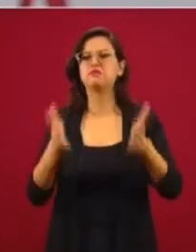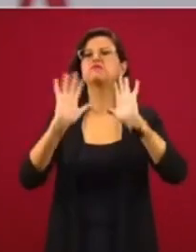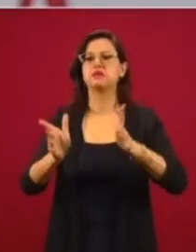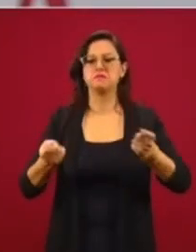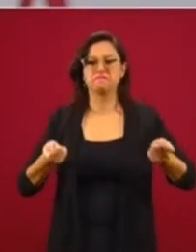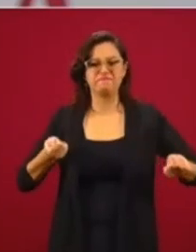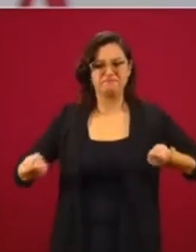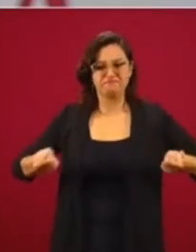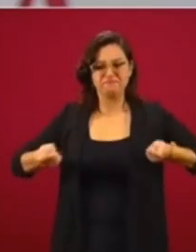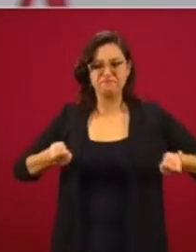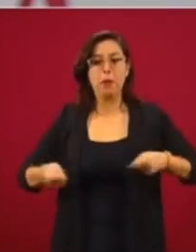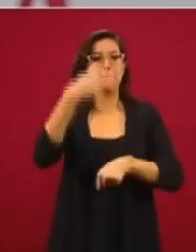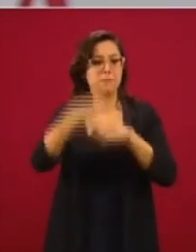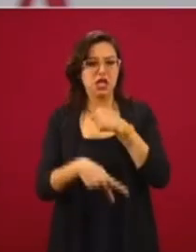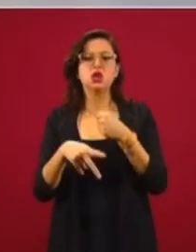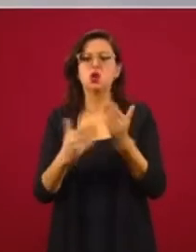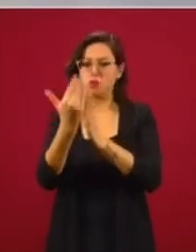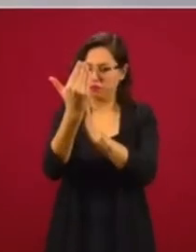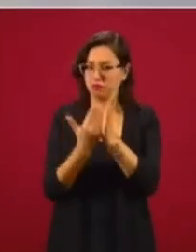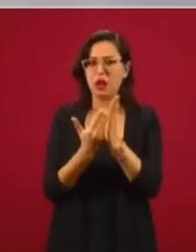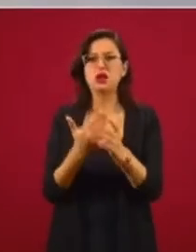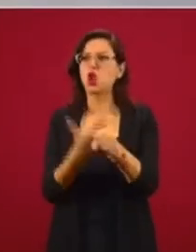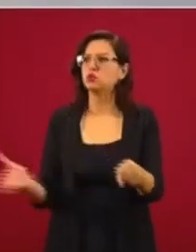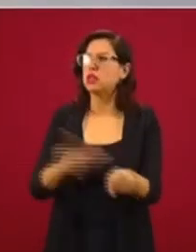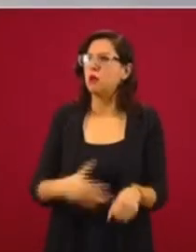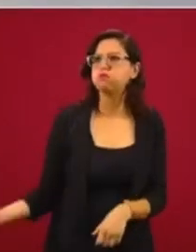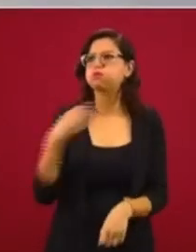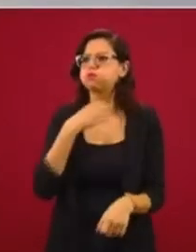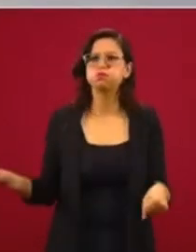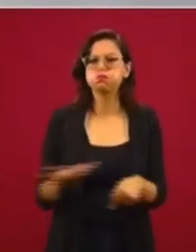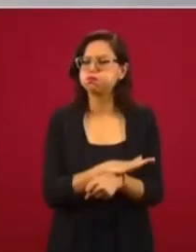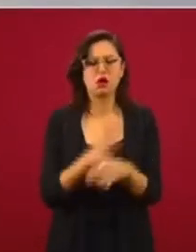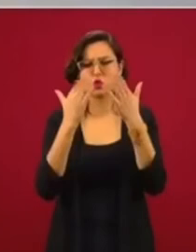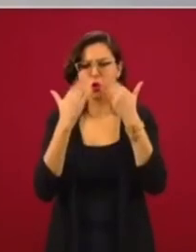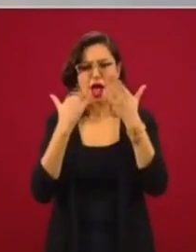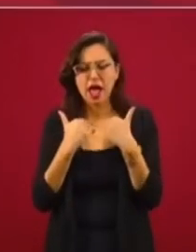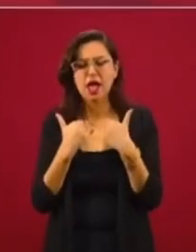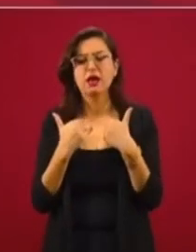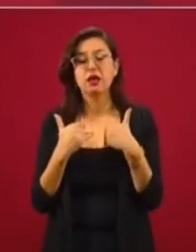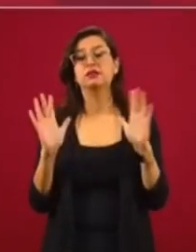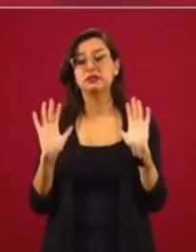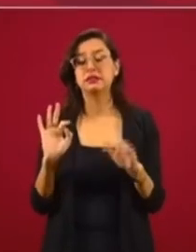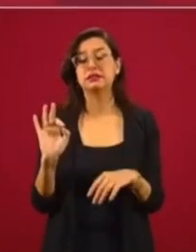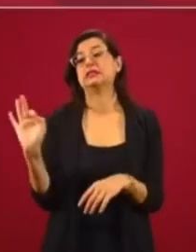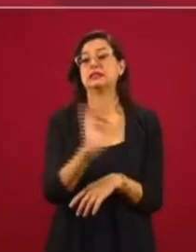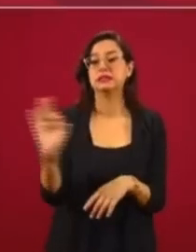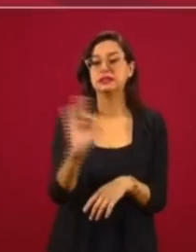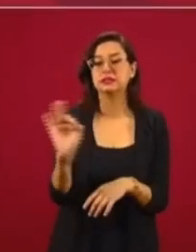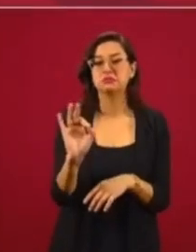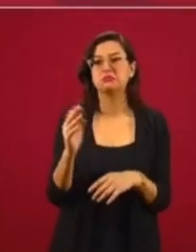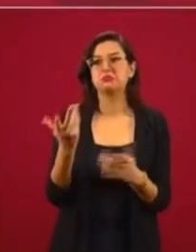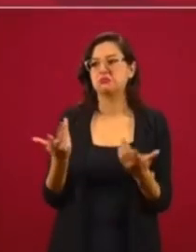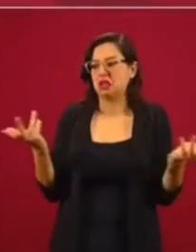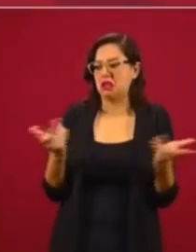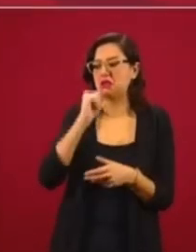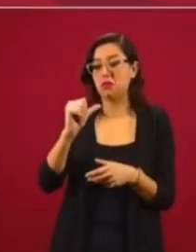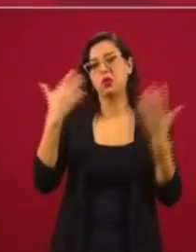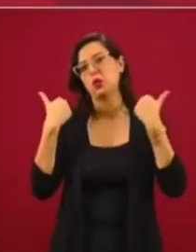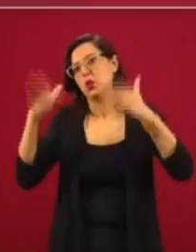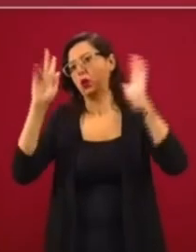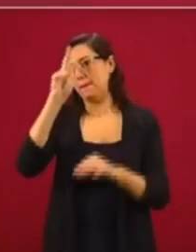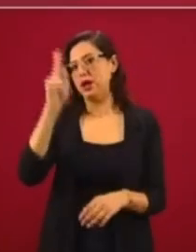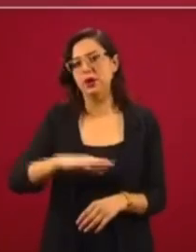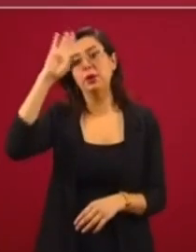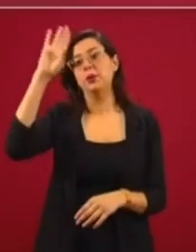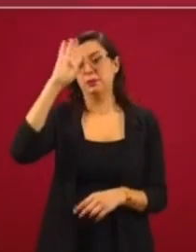ya se alejó el riesgo de una saturación en hospitales que hubiese significado más pérdidas de vidas humanas y